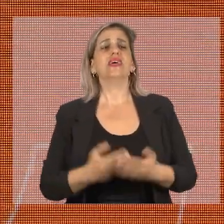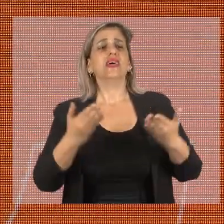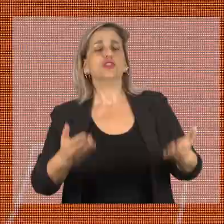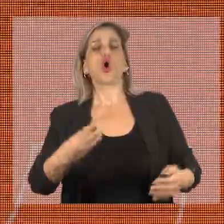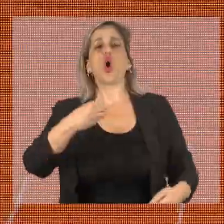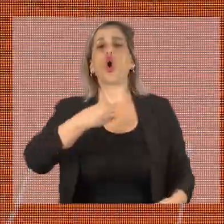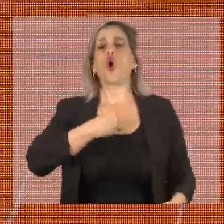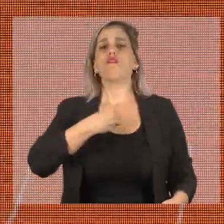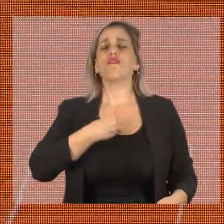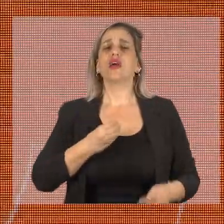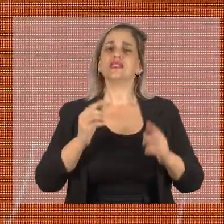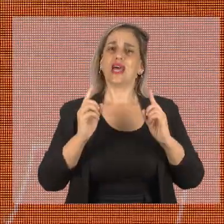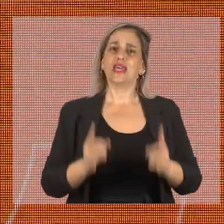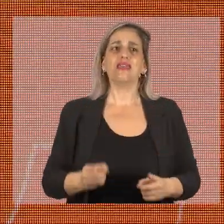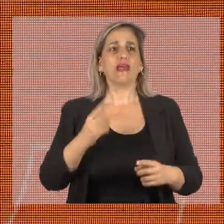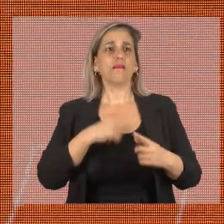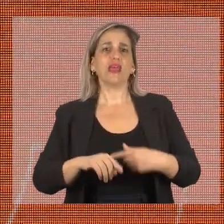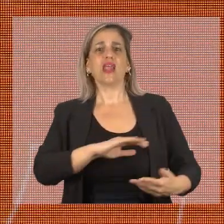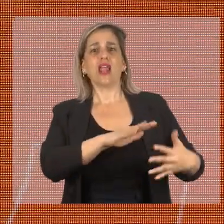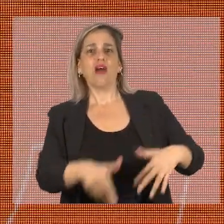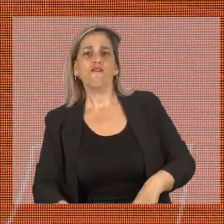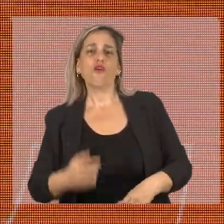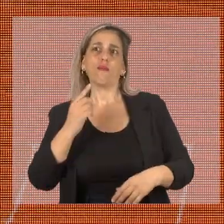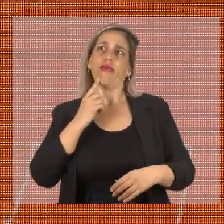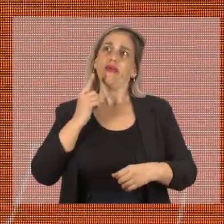son la confianza y la cohesión social.